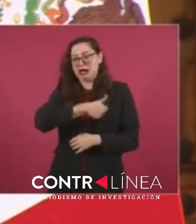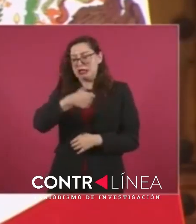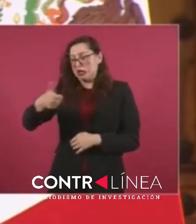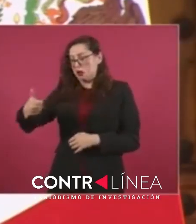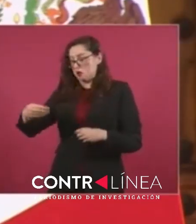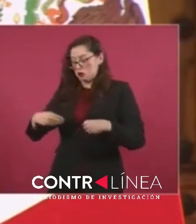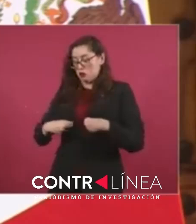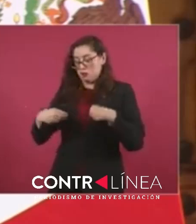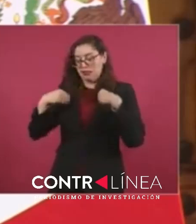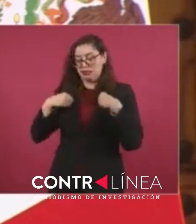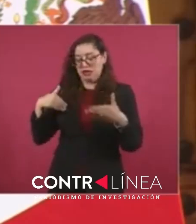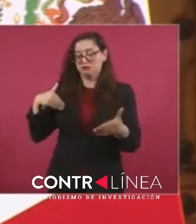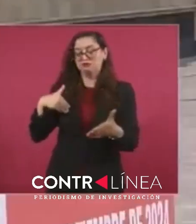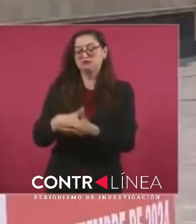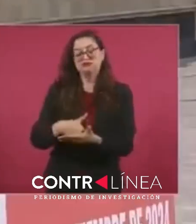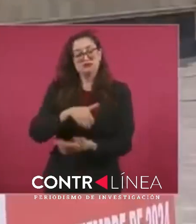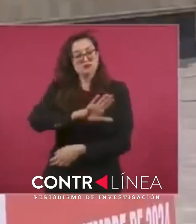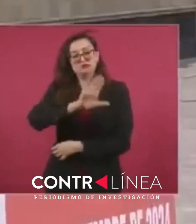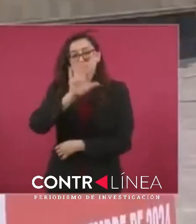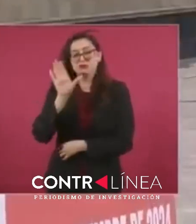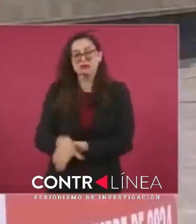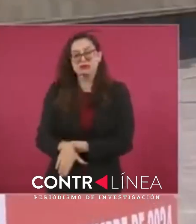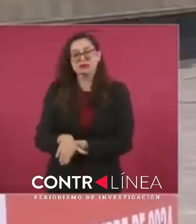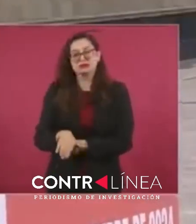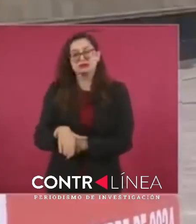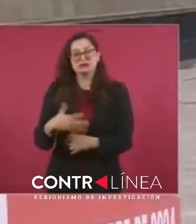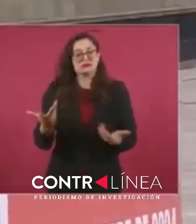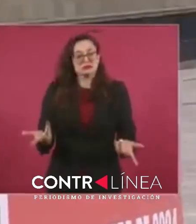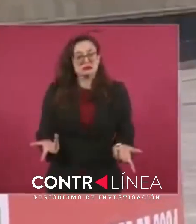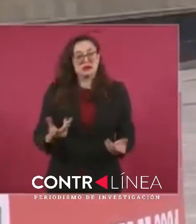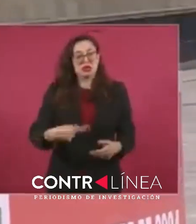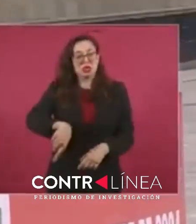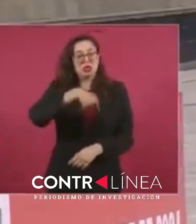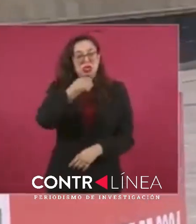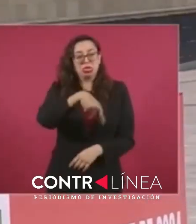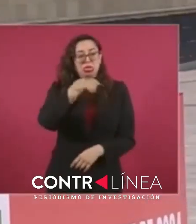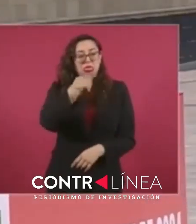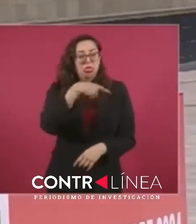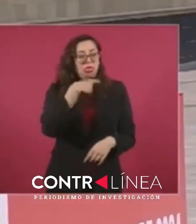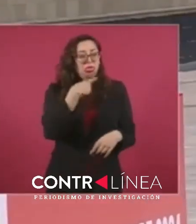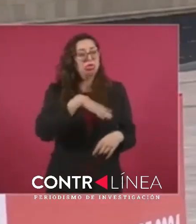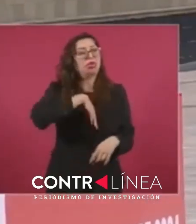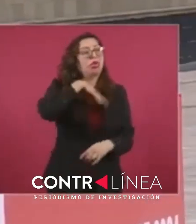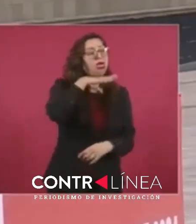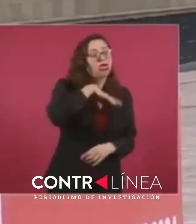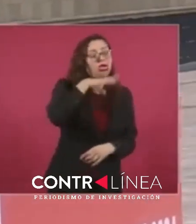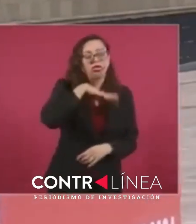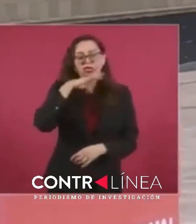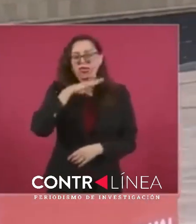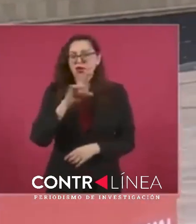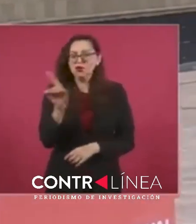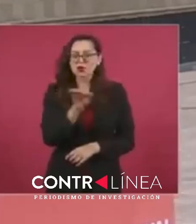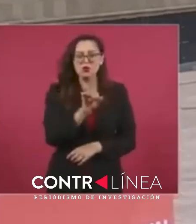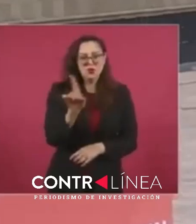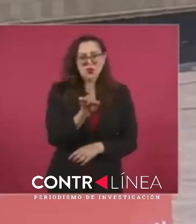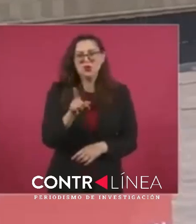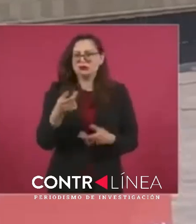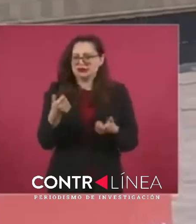para desperdiciarla en cosas que no valen la pena. Y no olvidemos